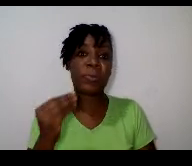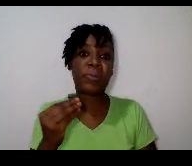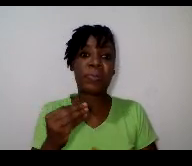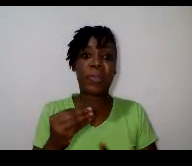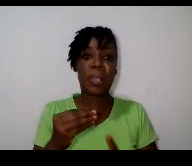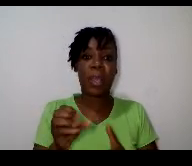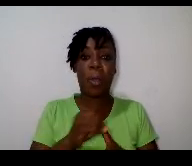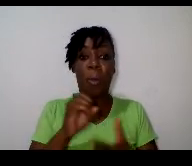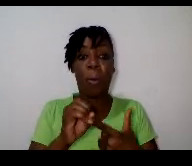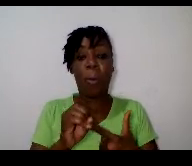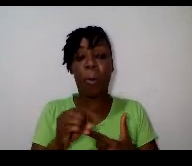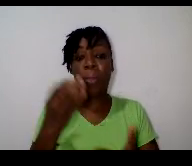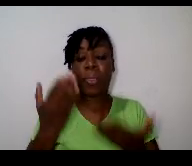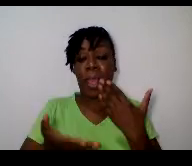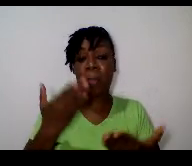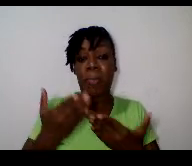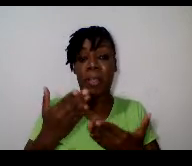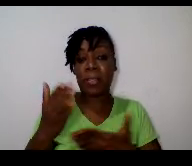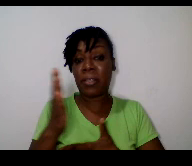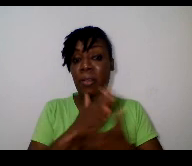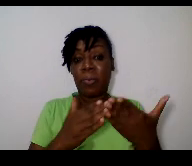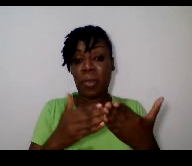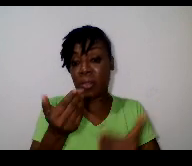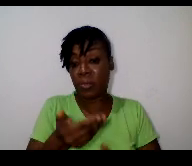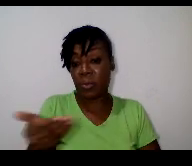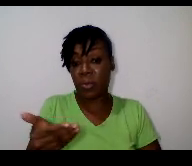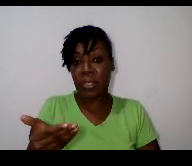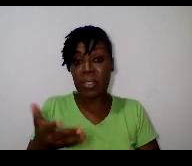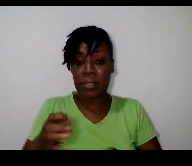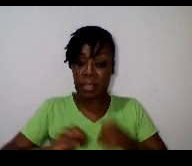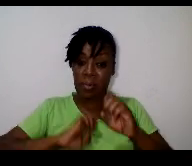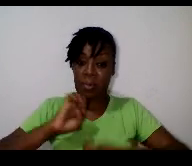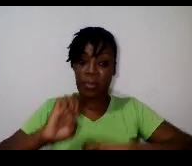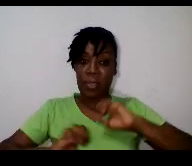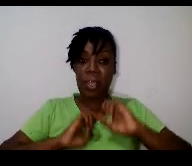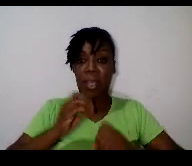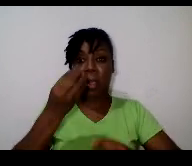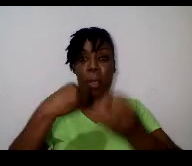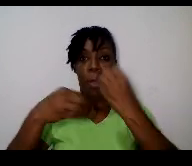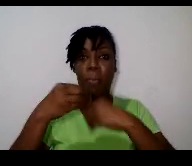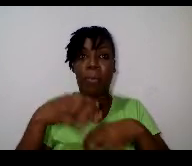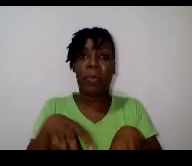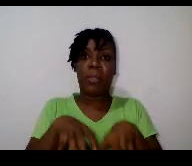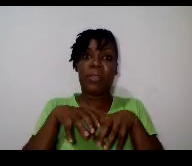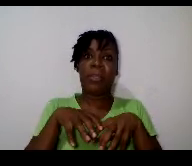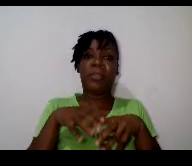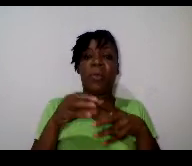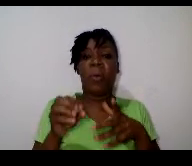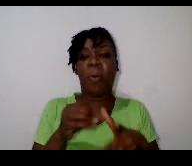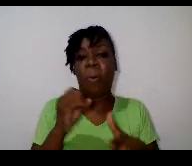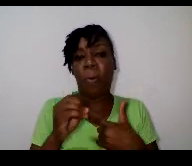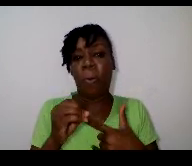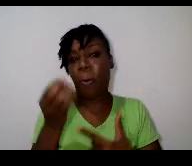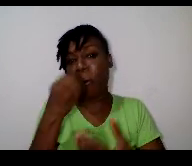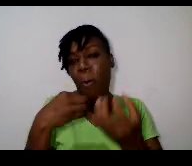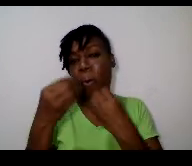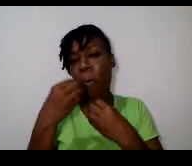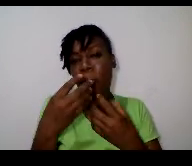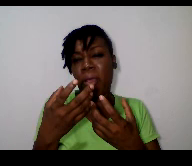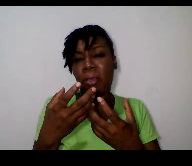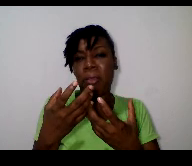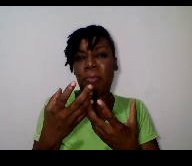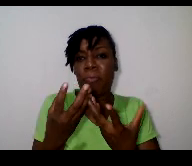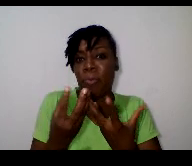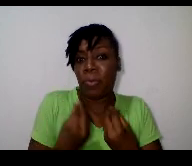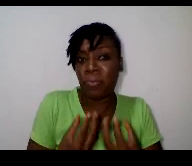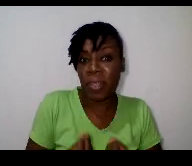factores emocionales, ¿verdad? Comer por ansiedad, o comer por estrés, o comer por angustia. Yo creo que primero hay que encontrar la causa